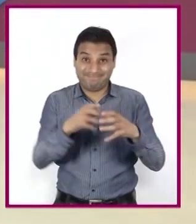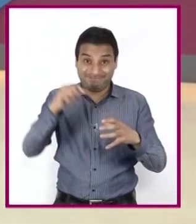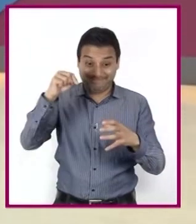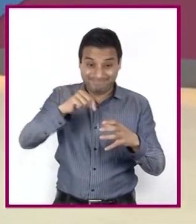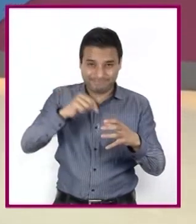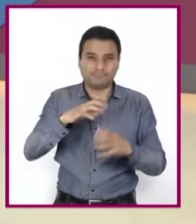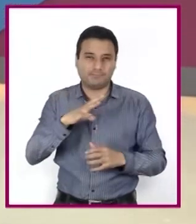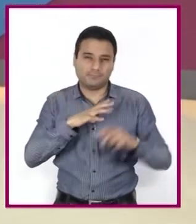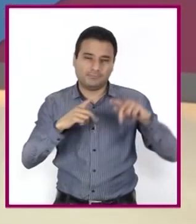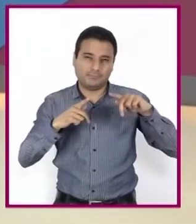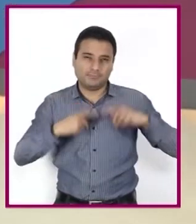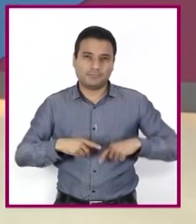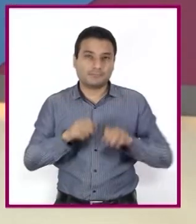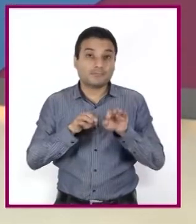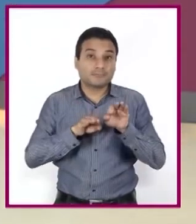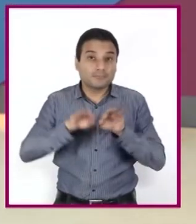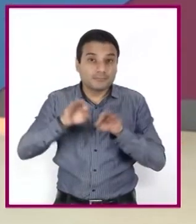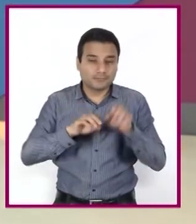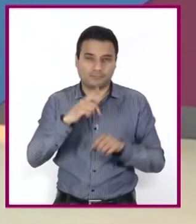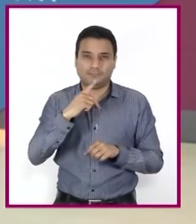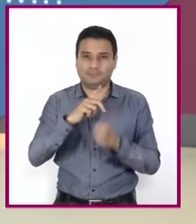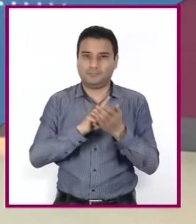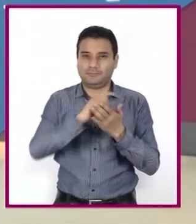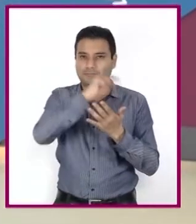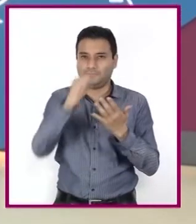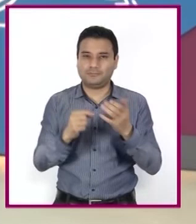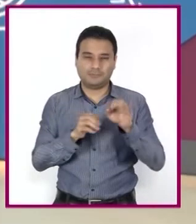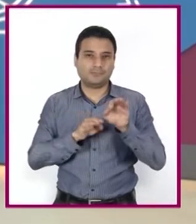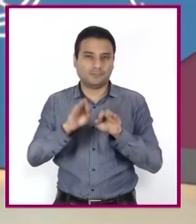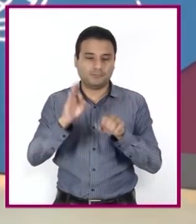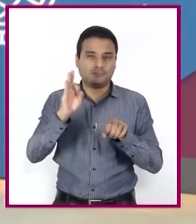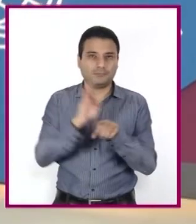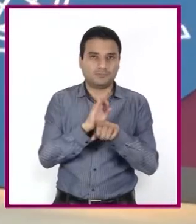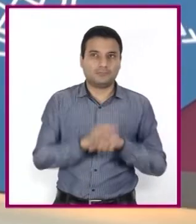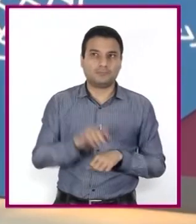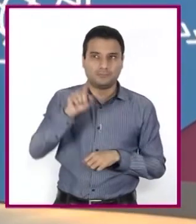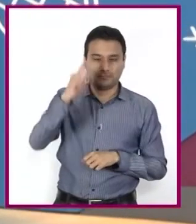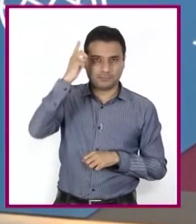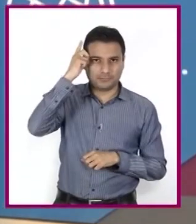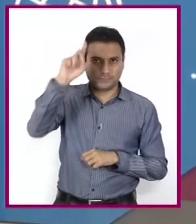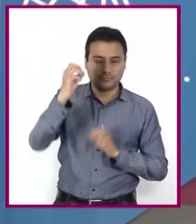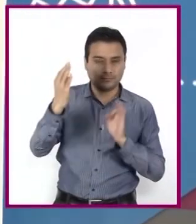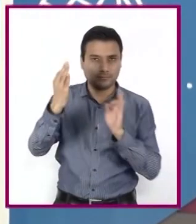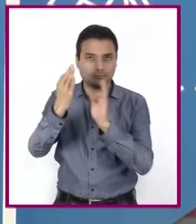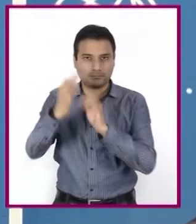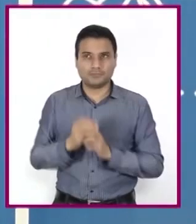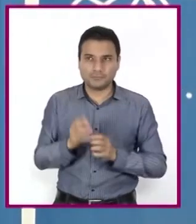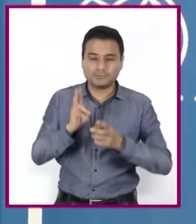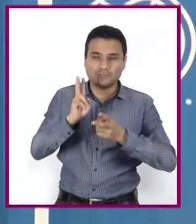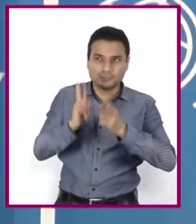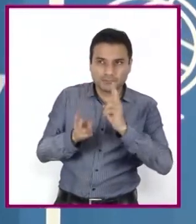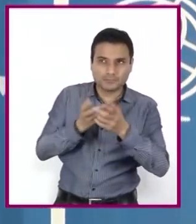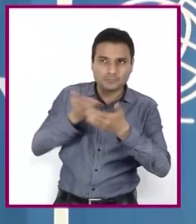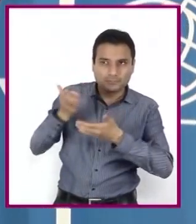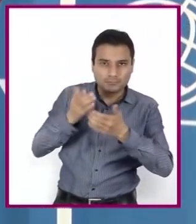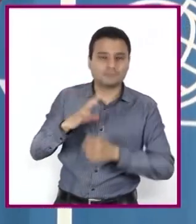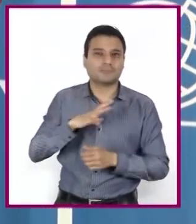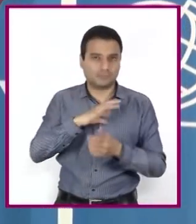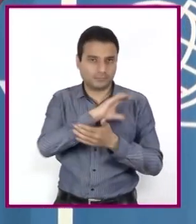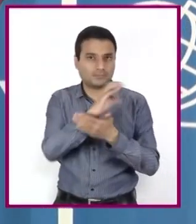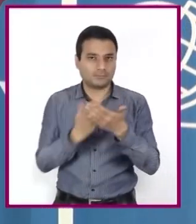en defensa y promoción de sus intereses laborales ante el empleador, con el que están relacionados a través de un